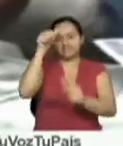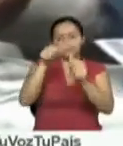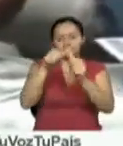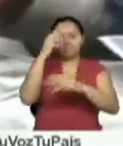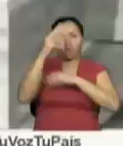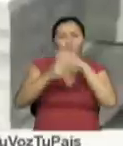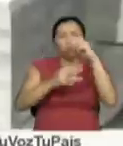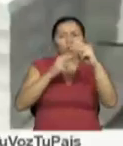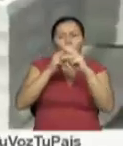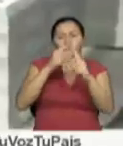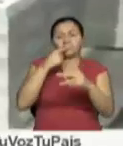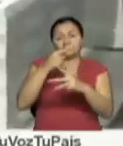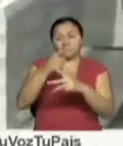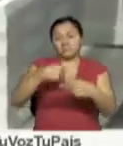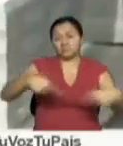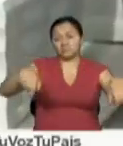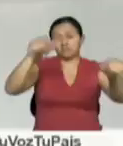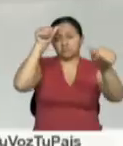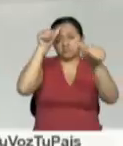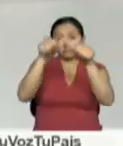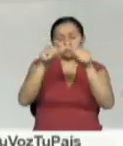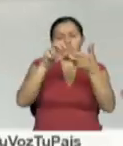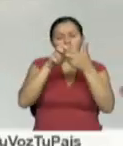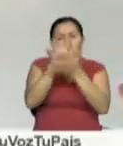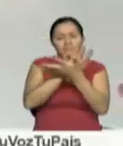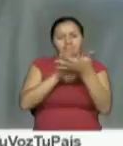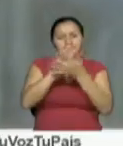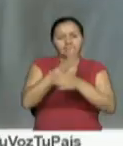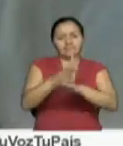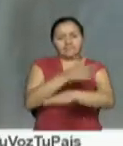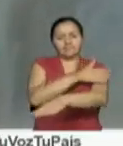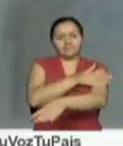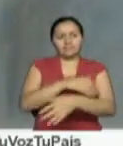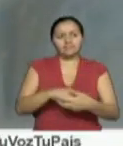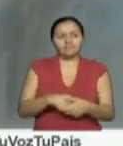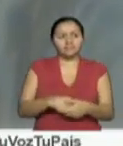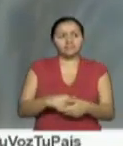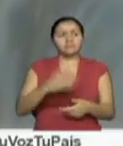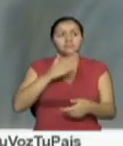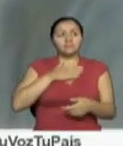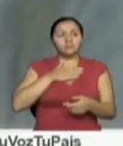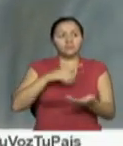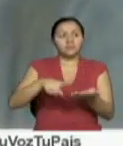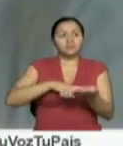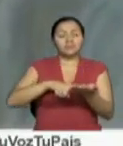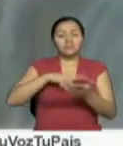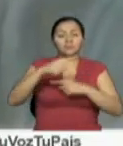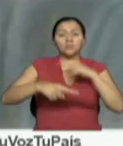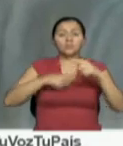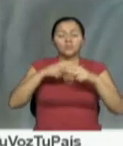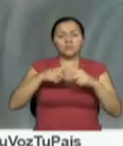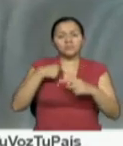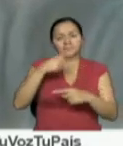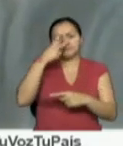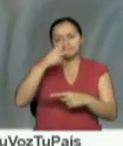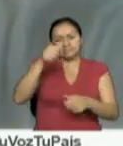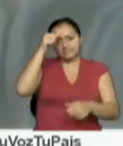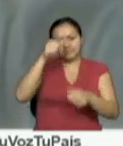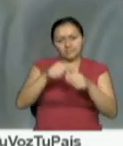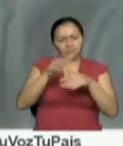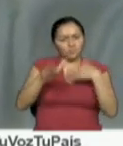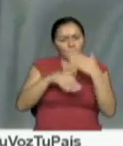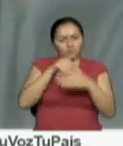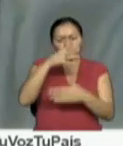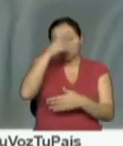mundo el saldo imborrable que dejó ese suceso. Nosotros nos vamos a reunir para refrescar la memoria,